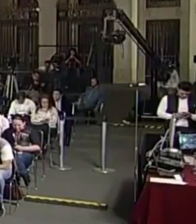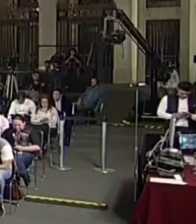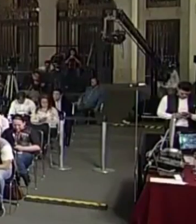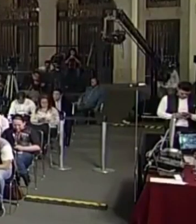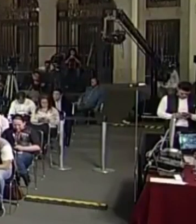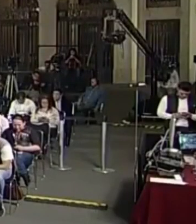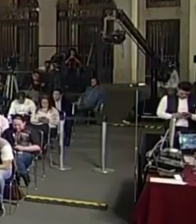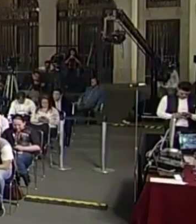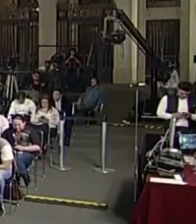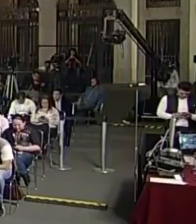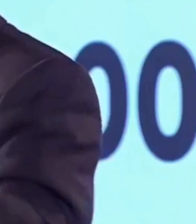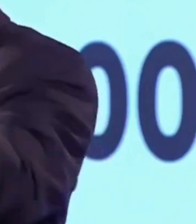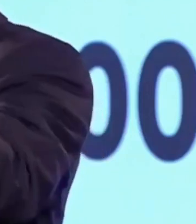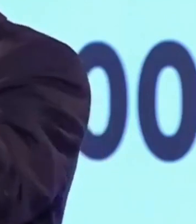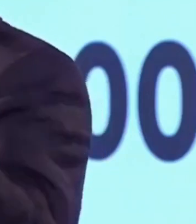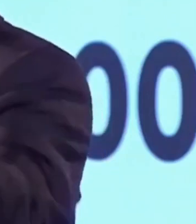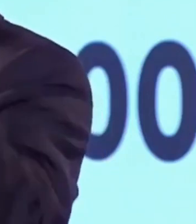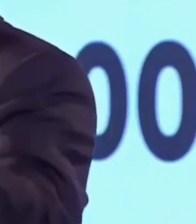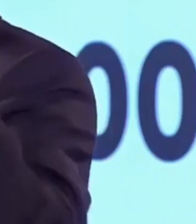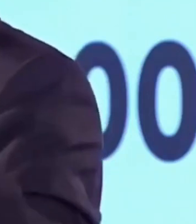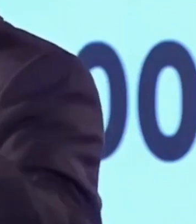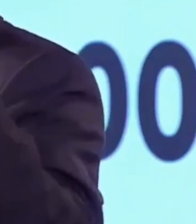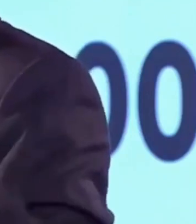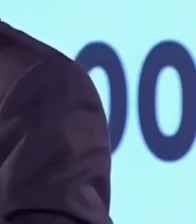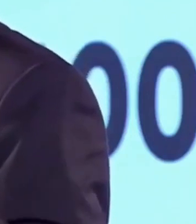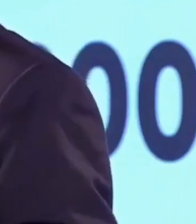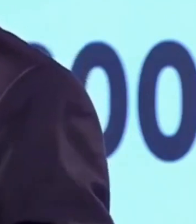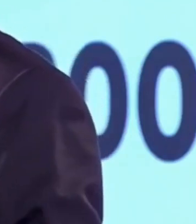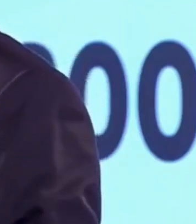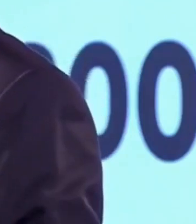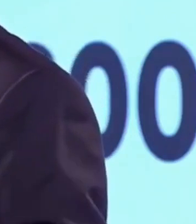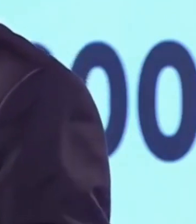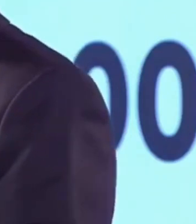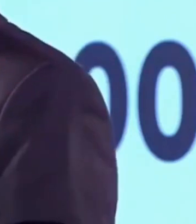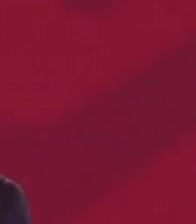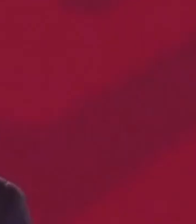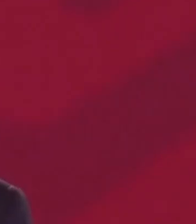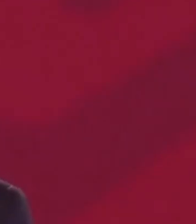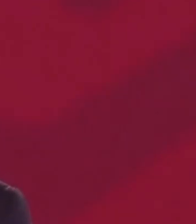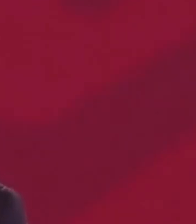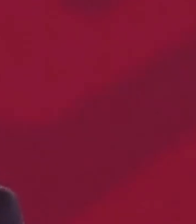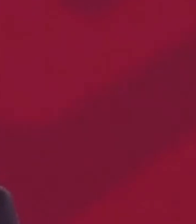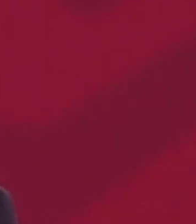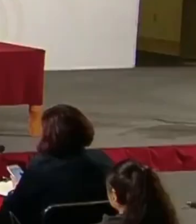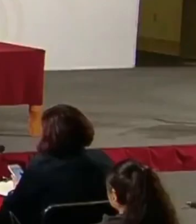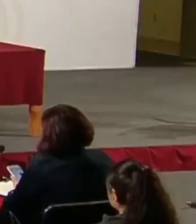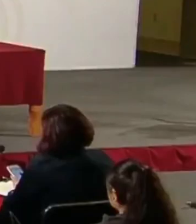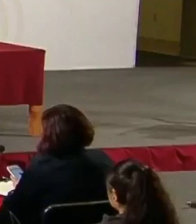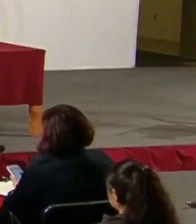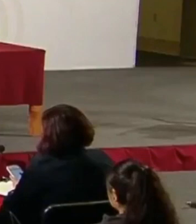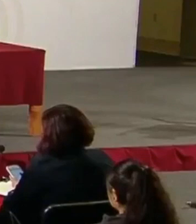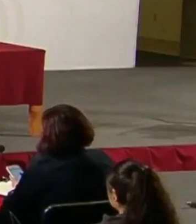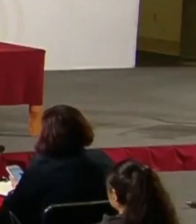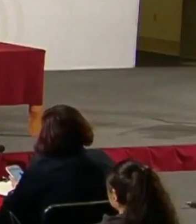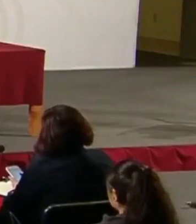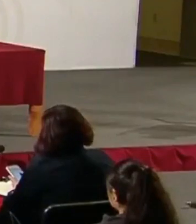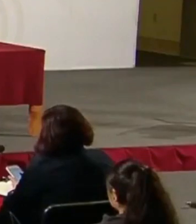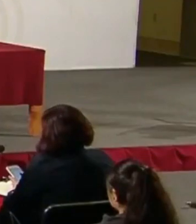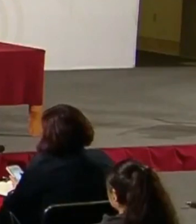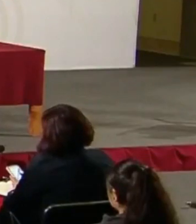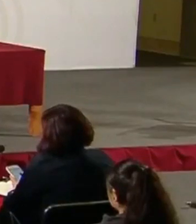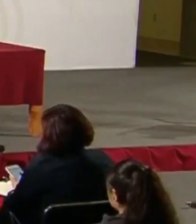de casos, esto se va reduciendo las medidas y volvemos a una vida normal. El mensaje es que